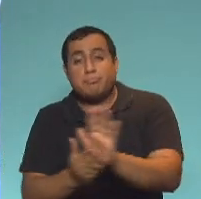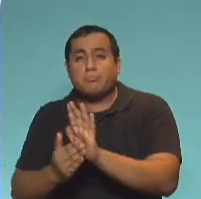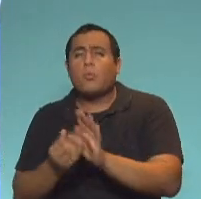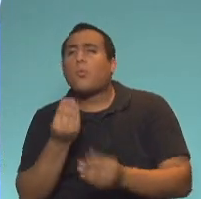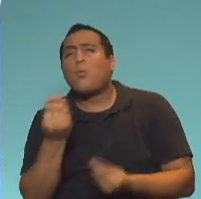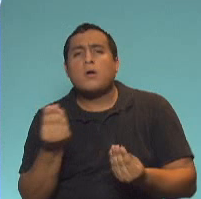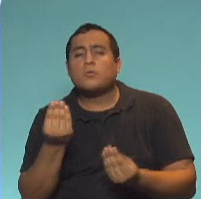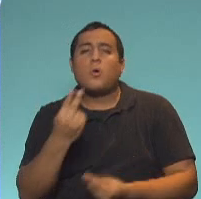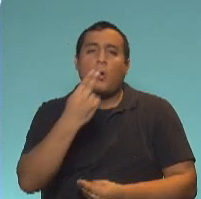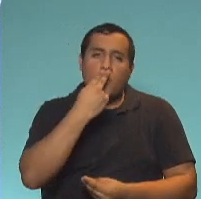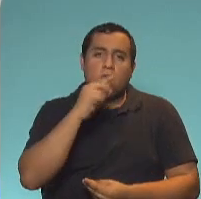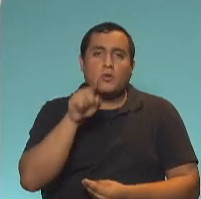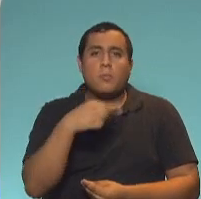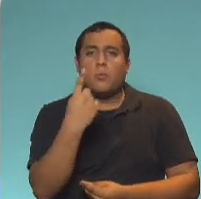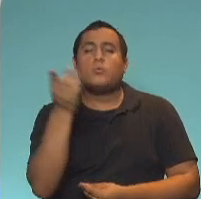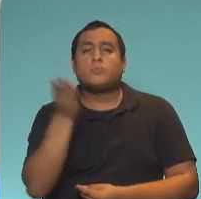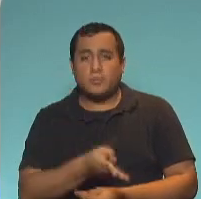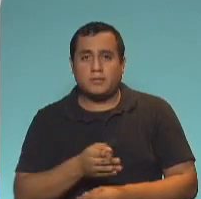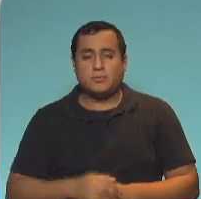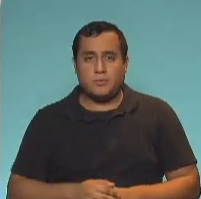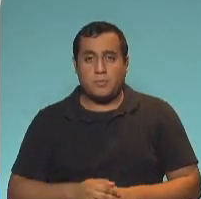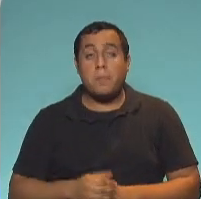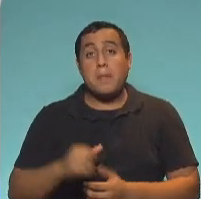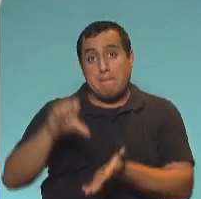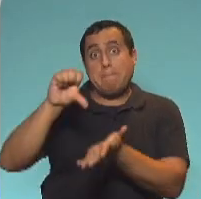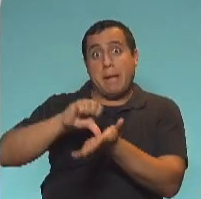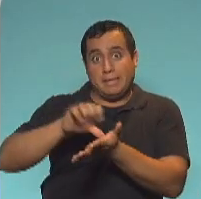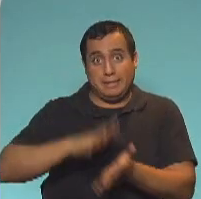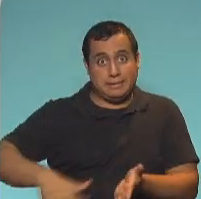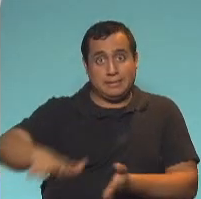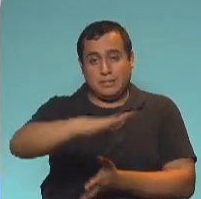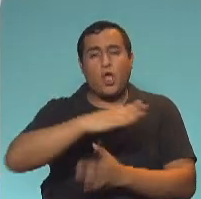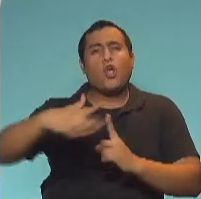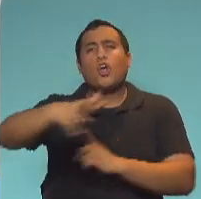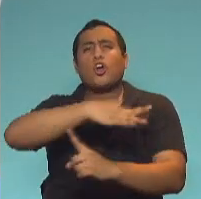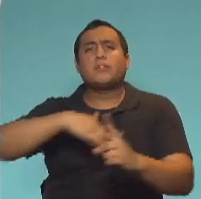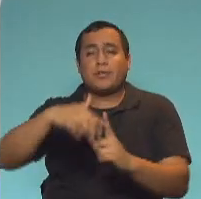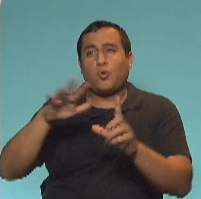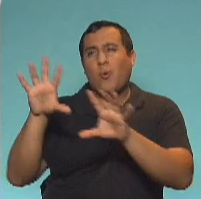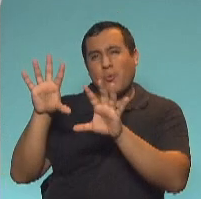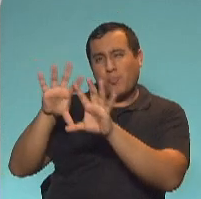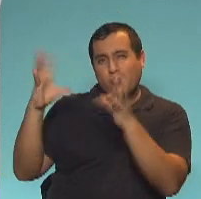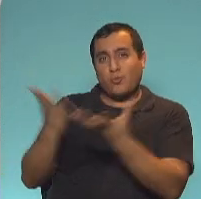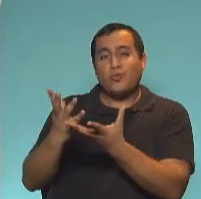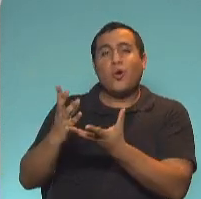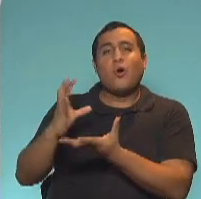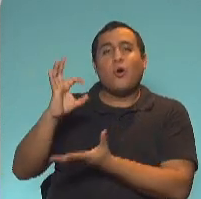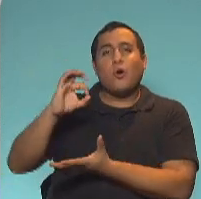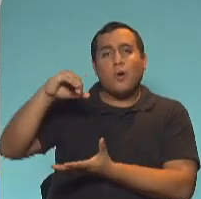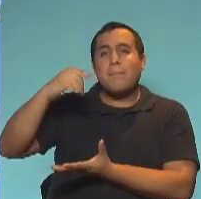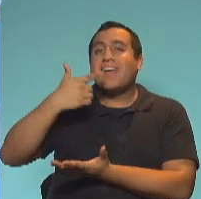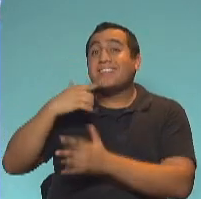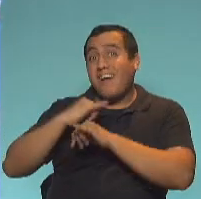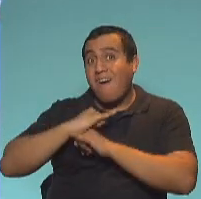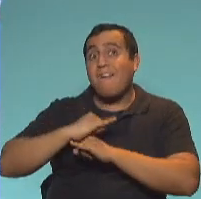11 1% el país se encuentra en un contexto a nivel mundial que según la organización mundial de la salud